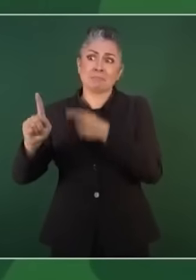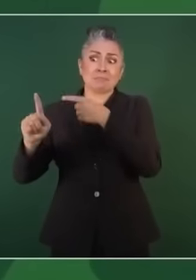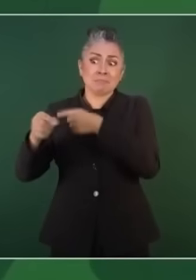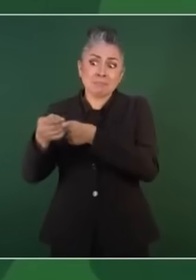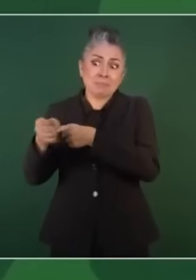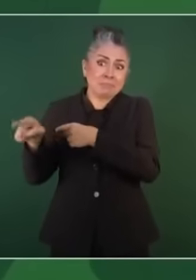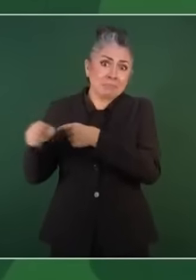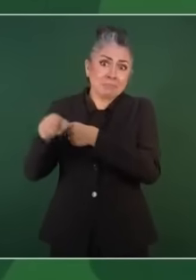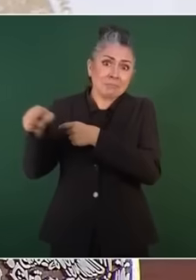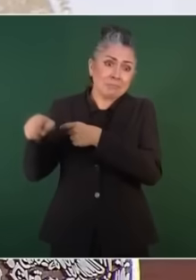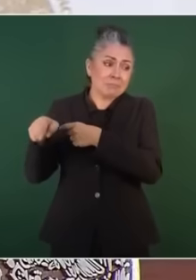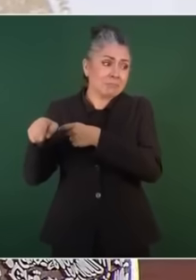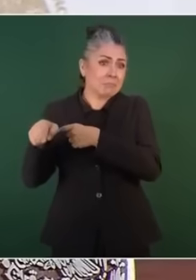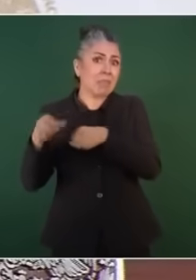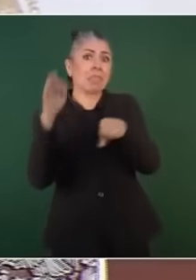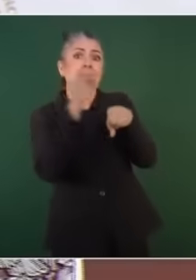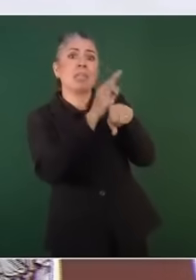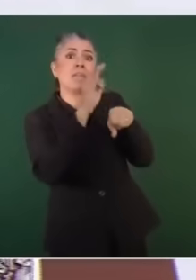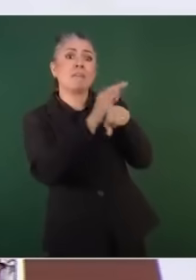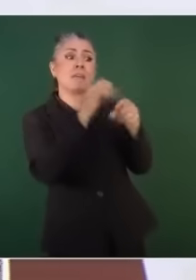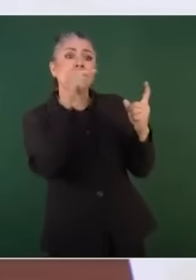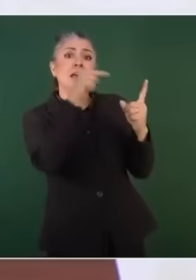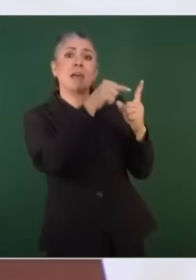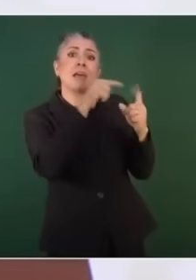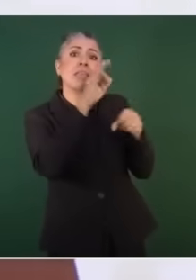los defensores